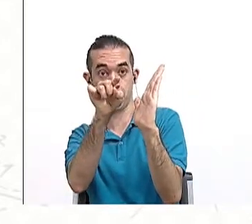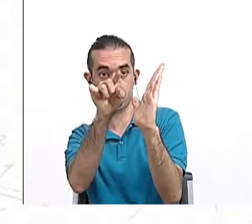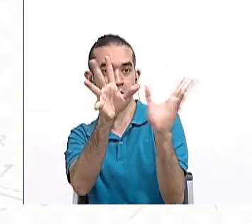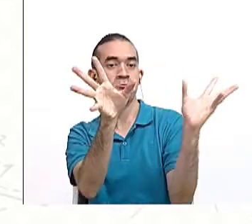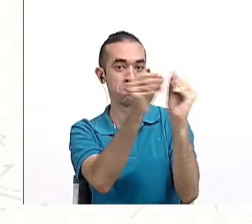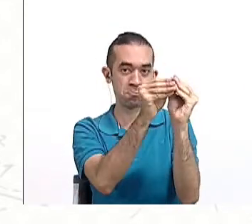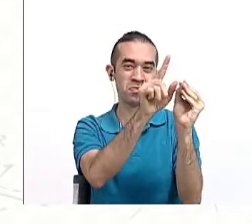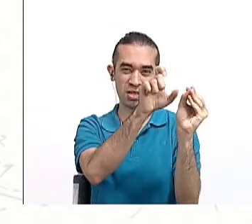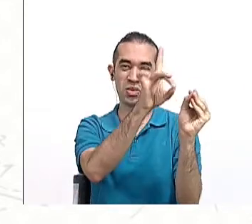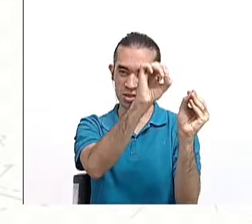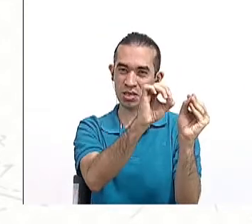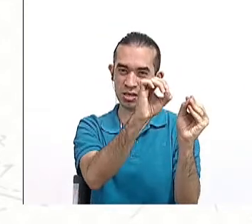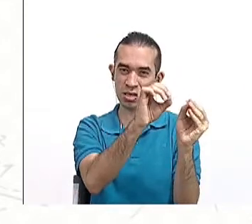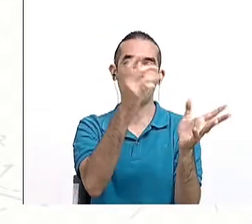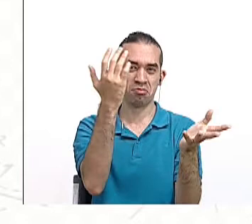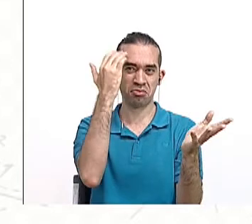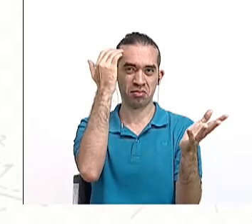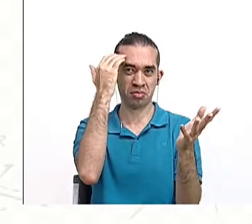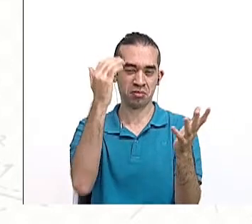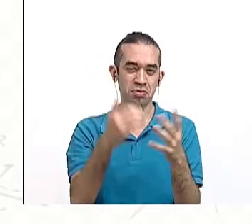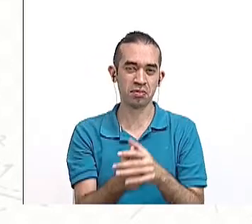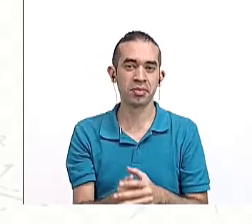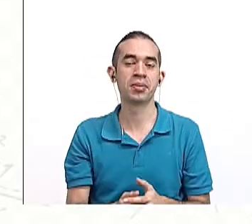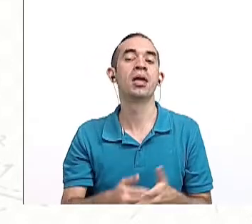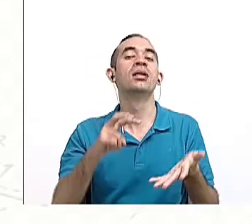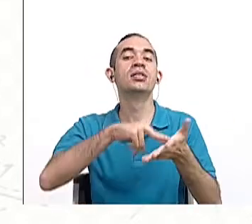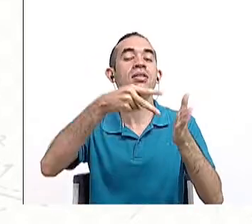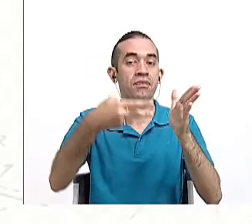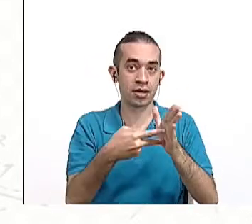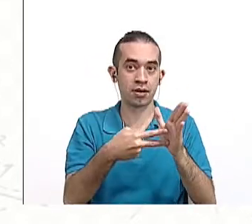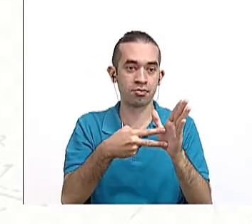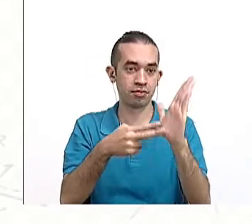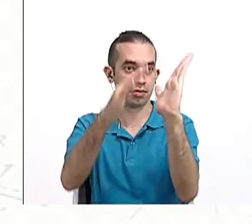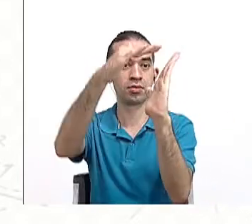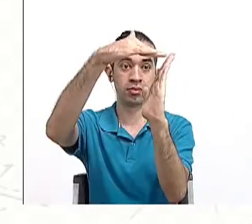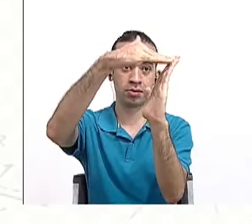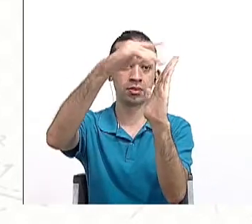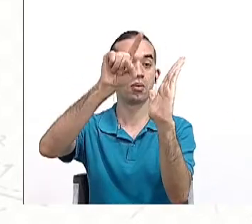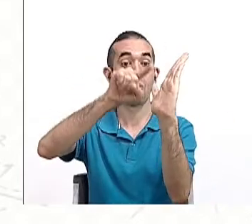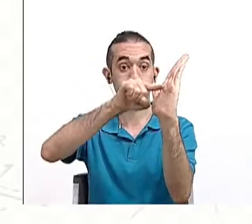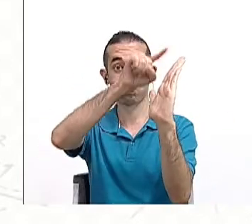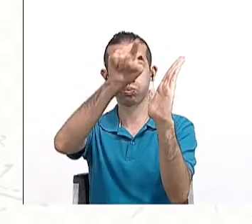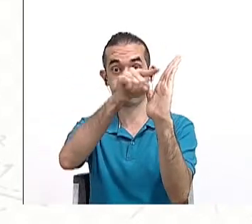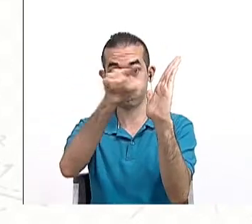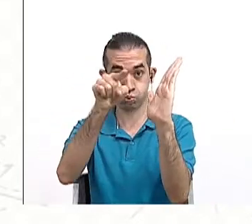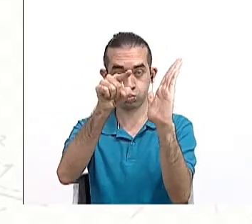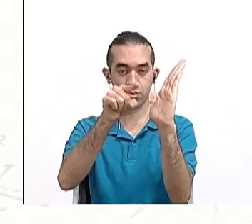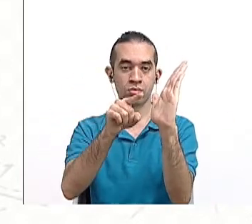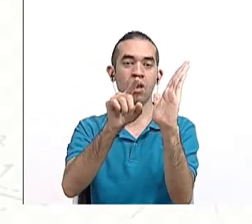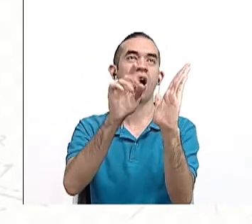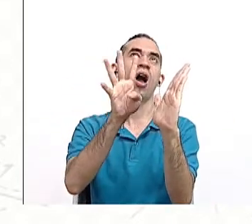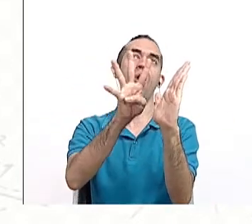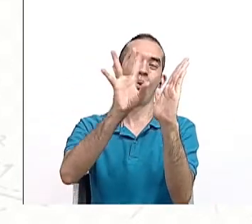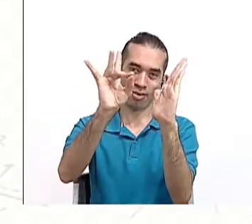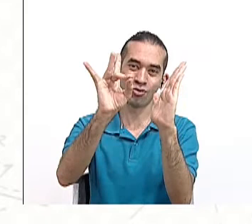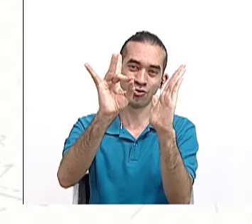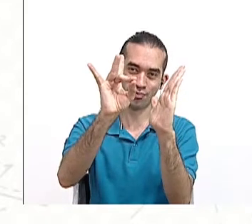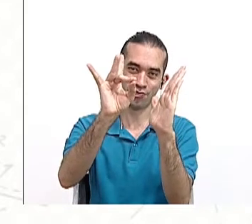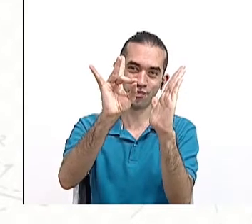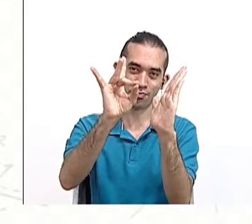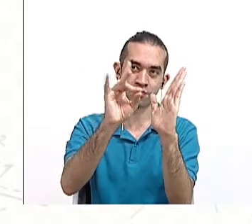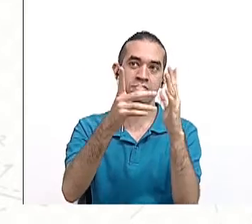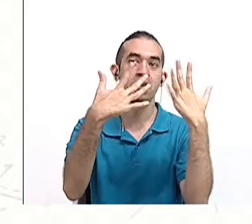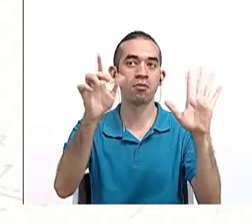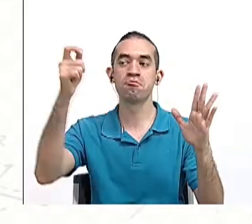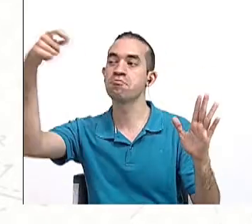132 es igual a 180 por eso el valor de cita es 48 ya tenemos otro